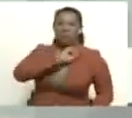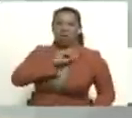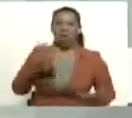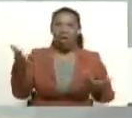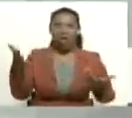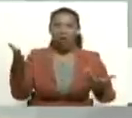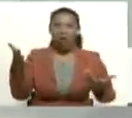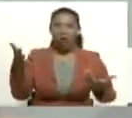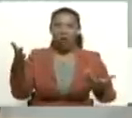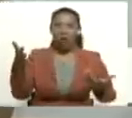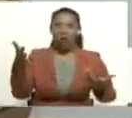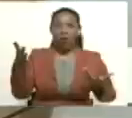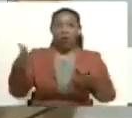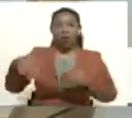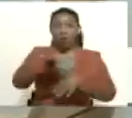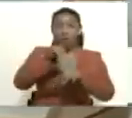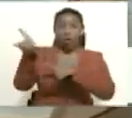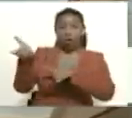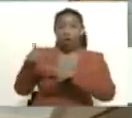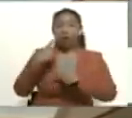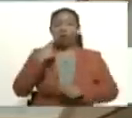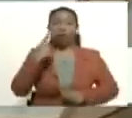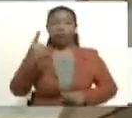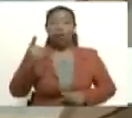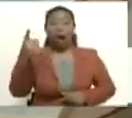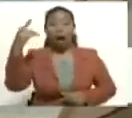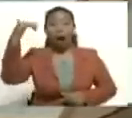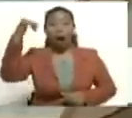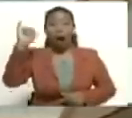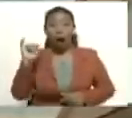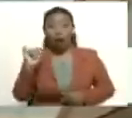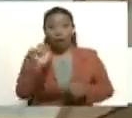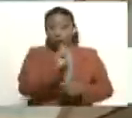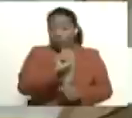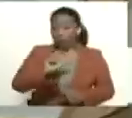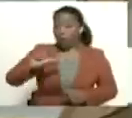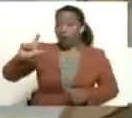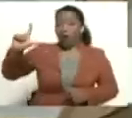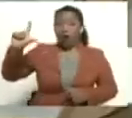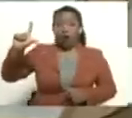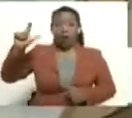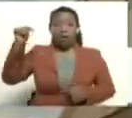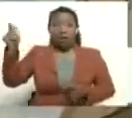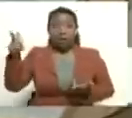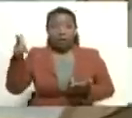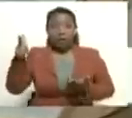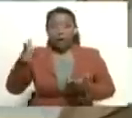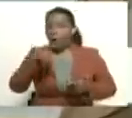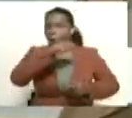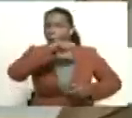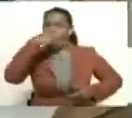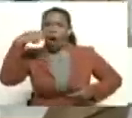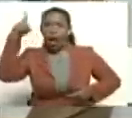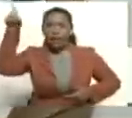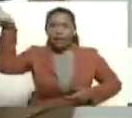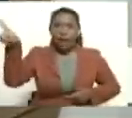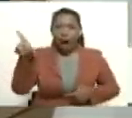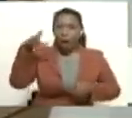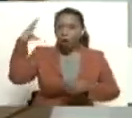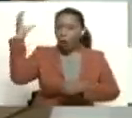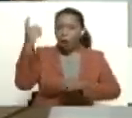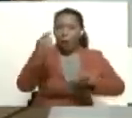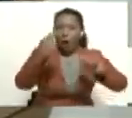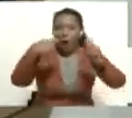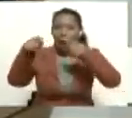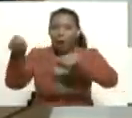después Donald Trump sale diciendo que habían aumentado el cultivo y el tráfico de drogas en Colombia inmediatamente después de que Duque dijo, no